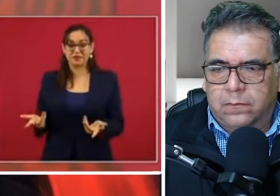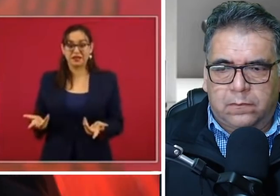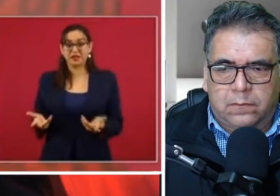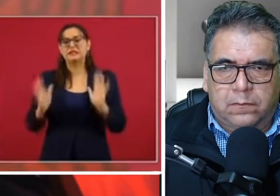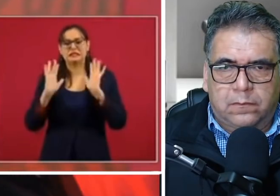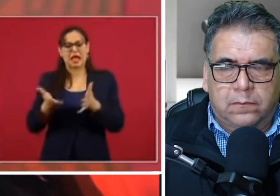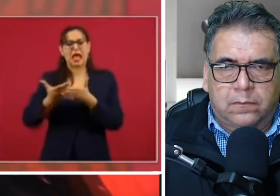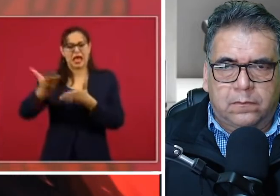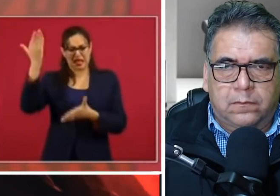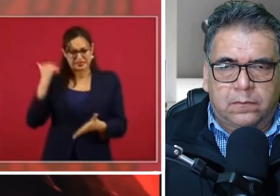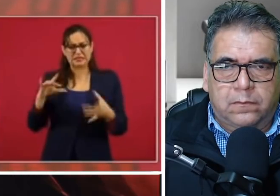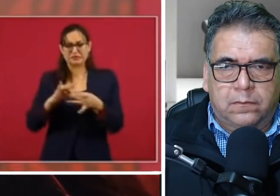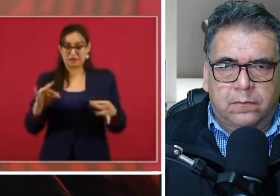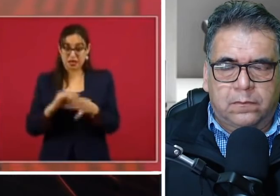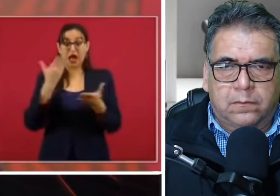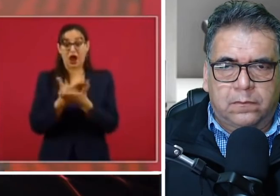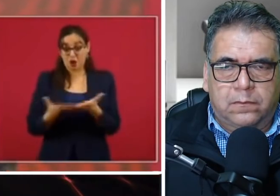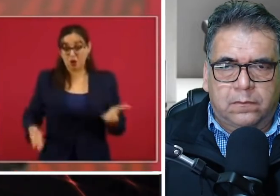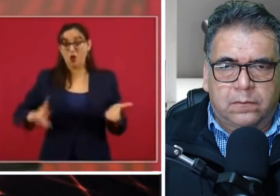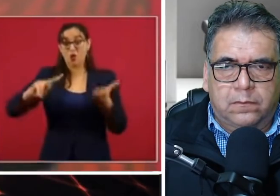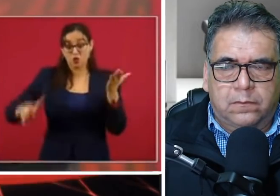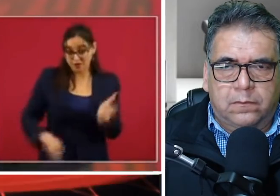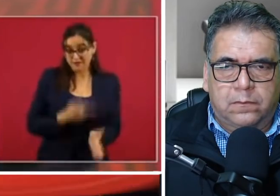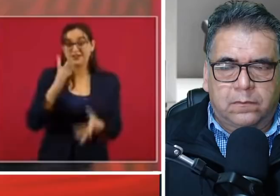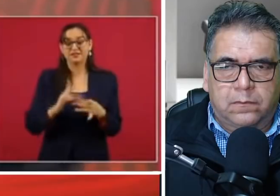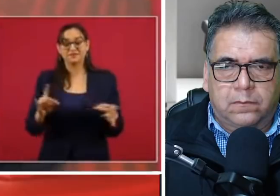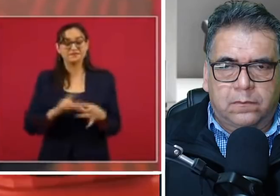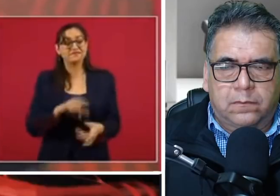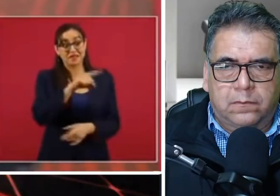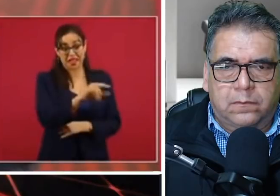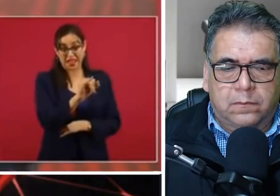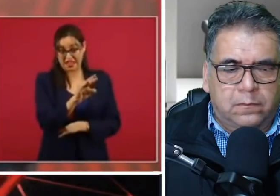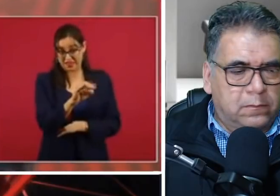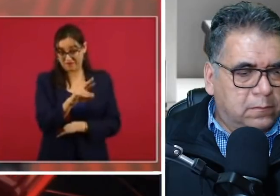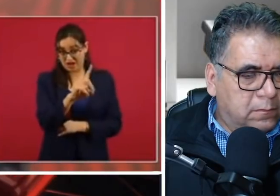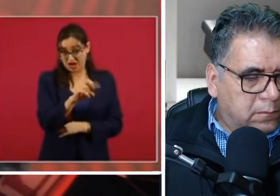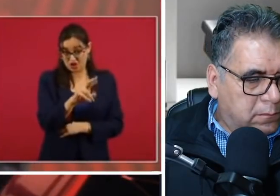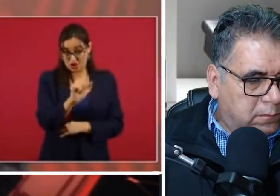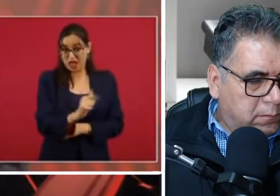vez y lo repito, no me paga Iberdrola,